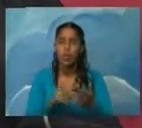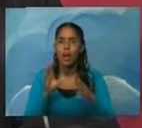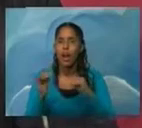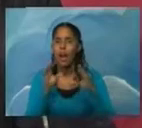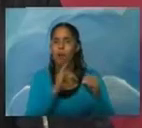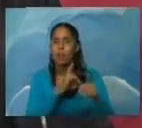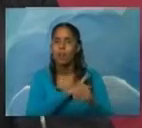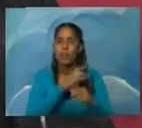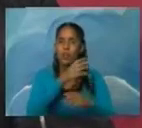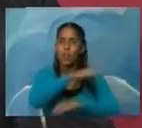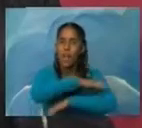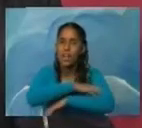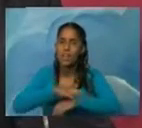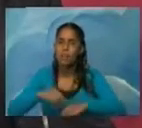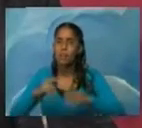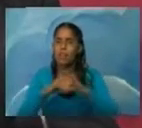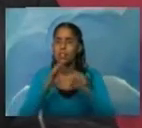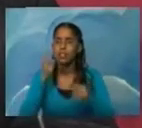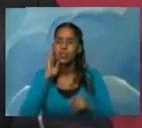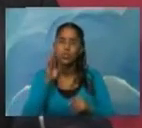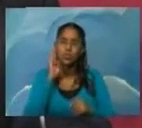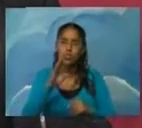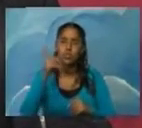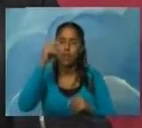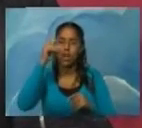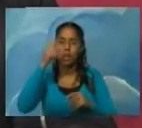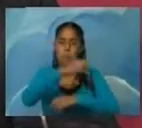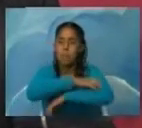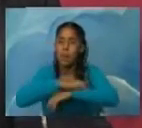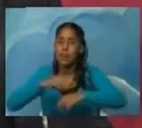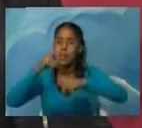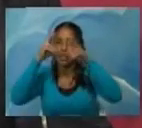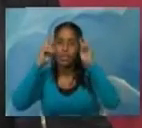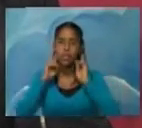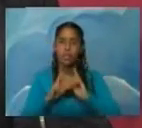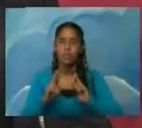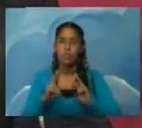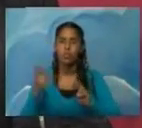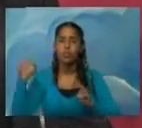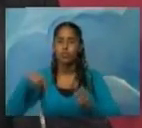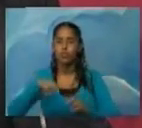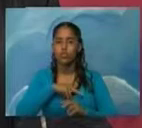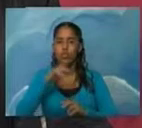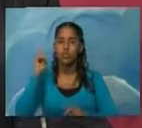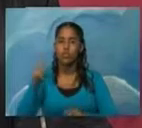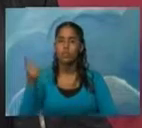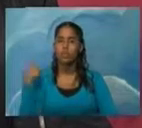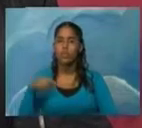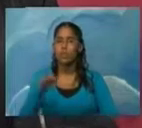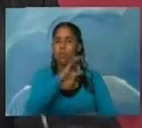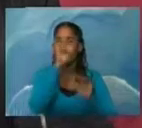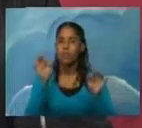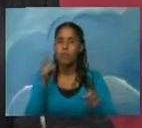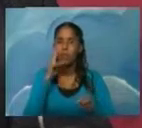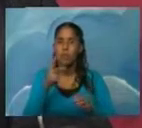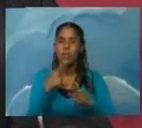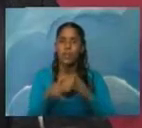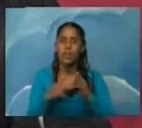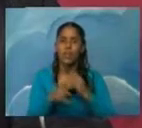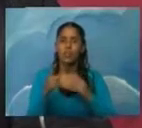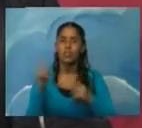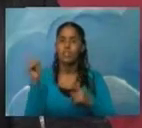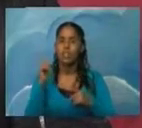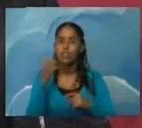Hablando de animales impuros y animales que son limpios, que nosotros también tengamos una forma de ver las cosas. Hay cosas que no